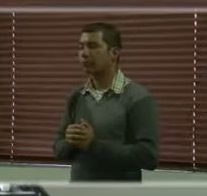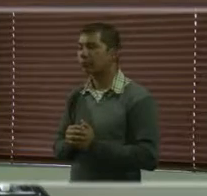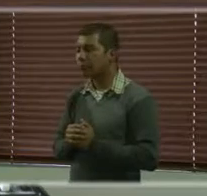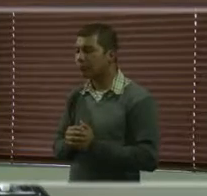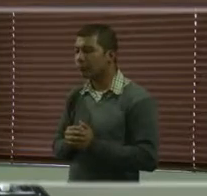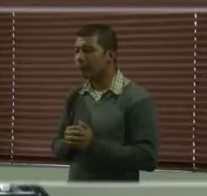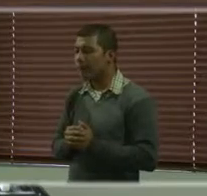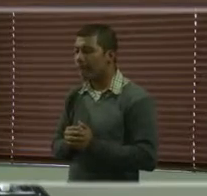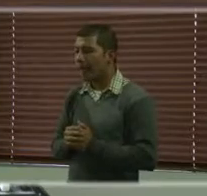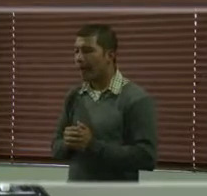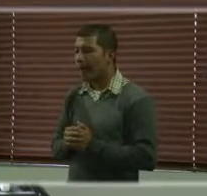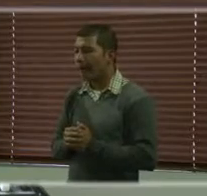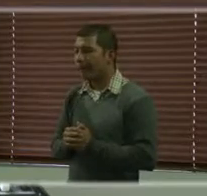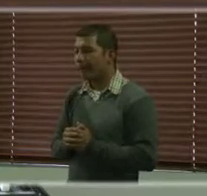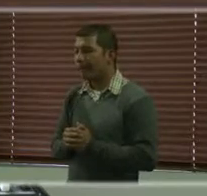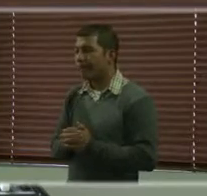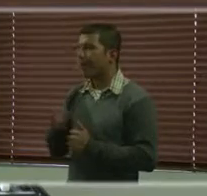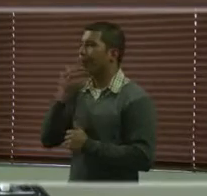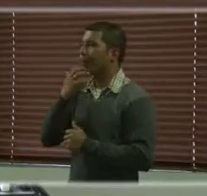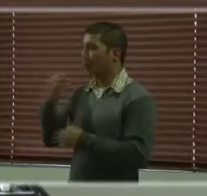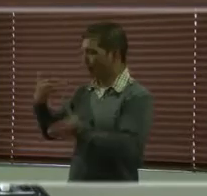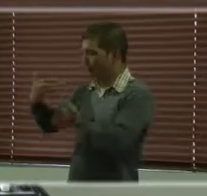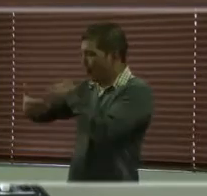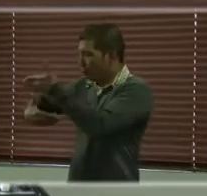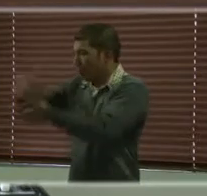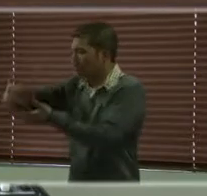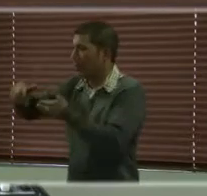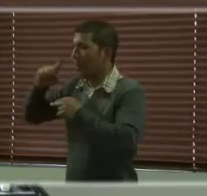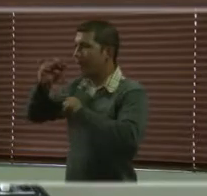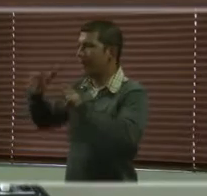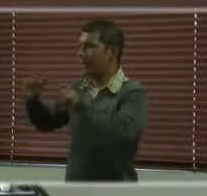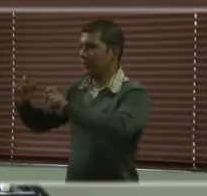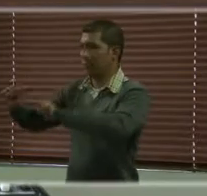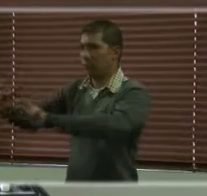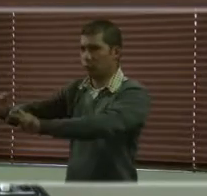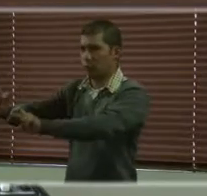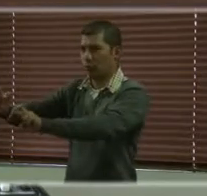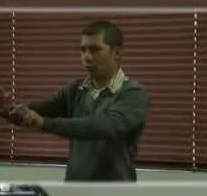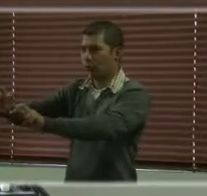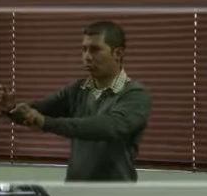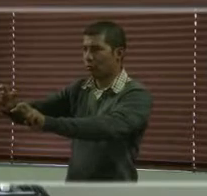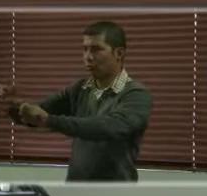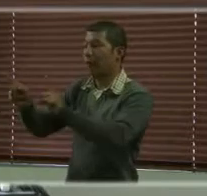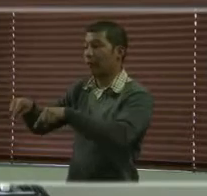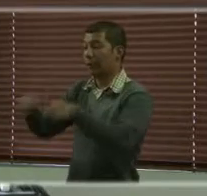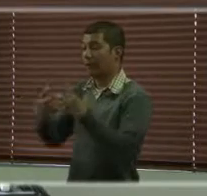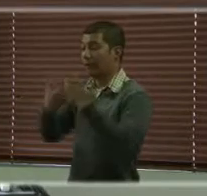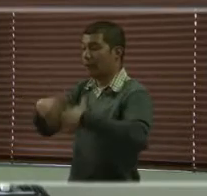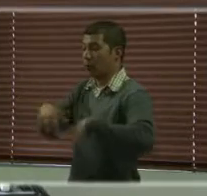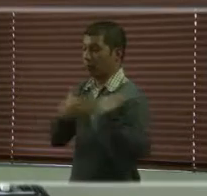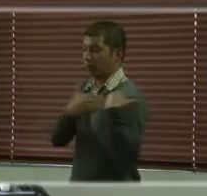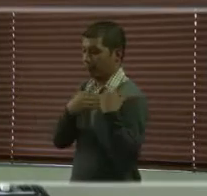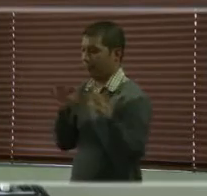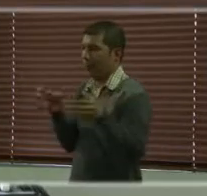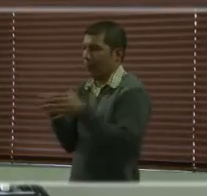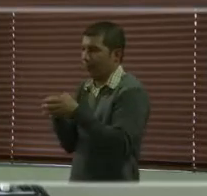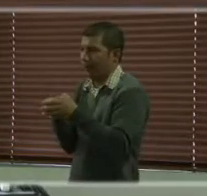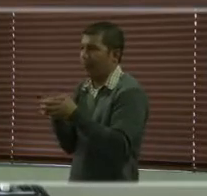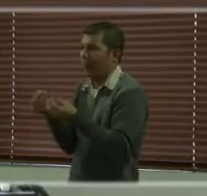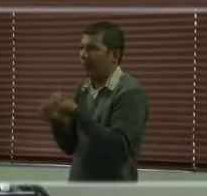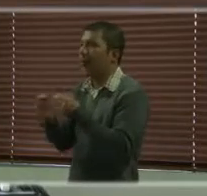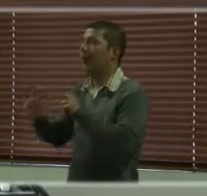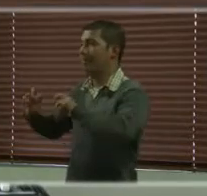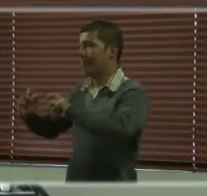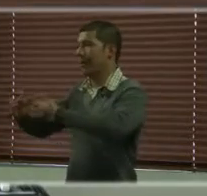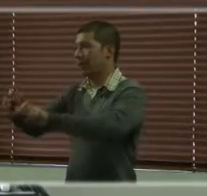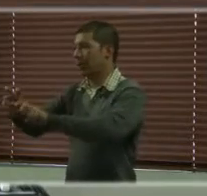tomar en relación a por ejemplo los procedimientos de investigación especial que es el otra de las funciones concretas que desarrolla el comité y